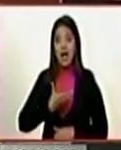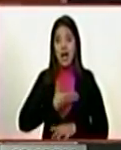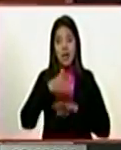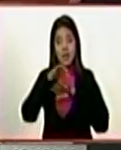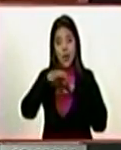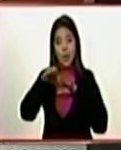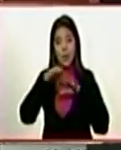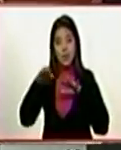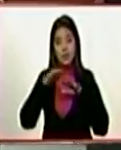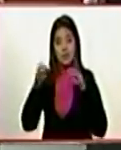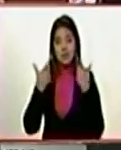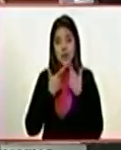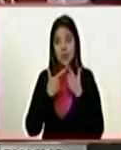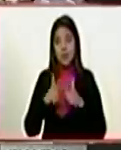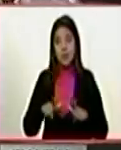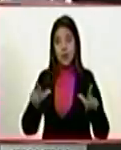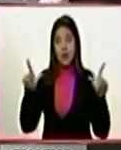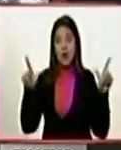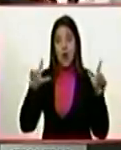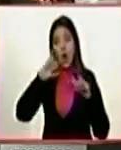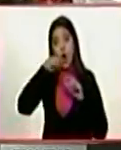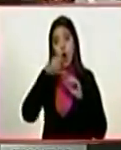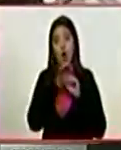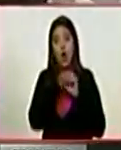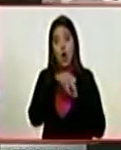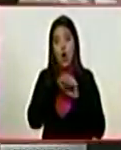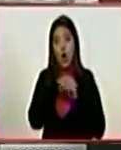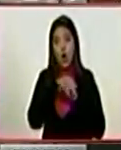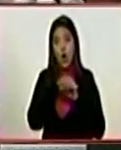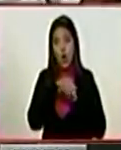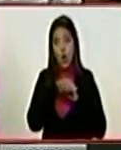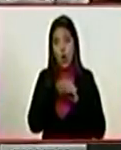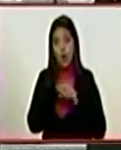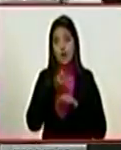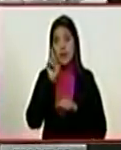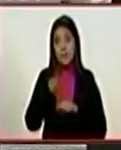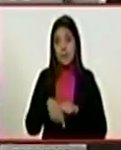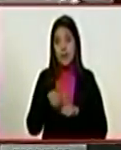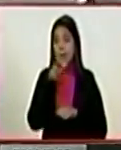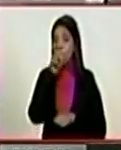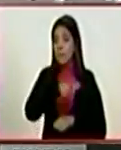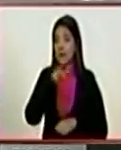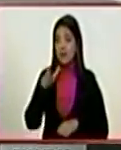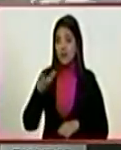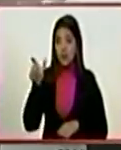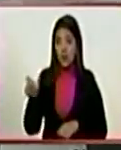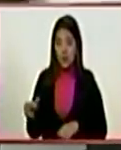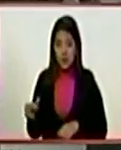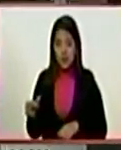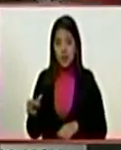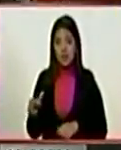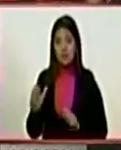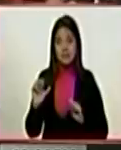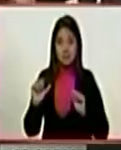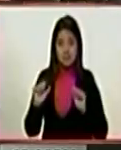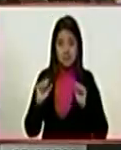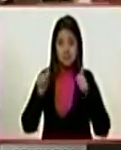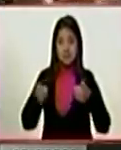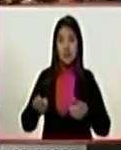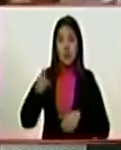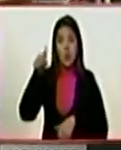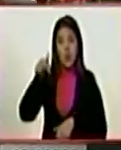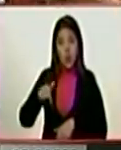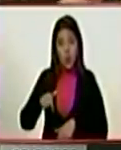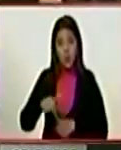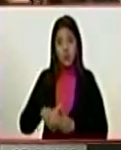municipio Libertador, Jorge Rodríguez, en compañía pues también de personal que pues activan en el día